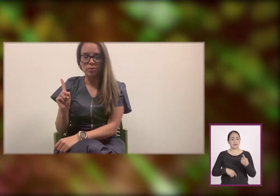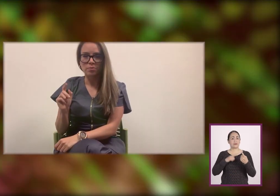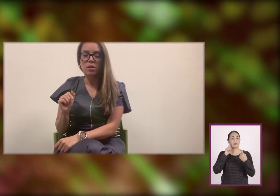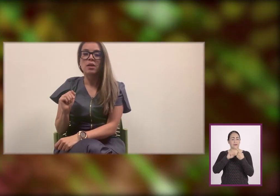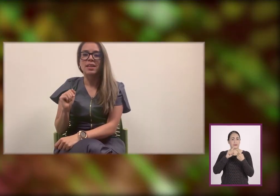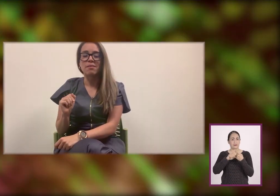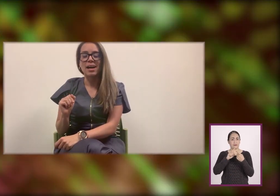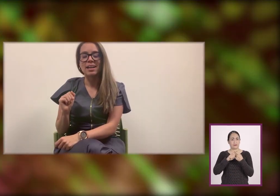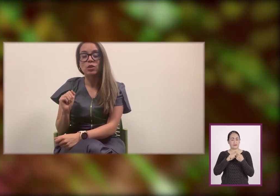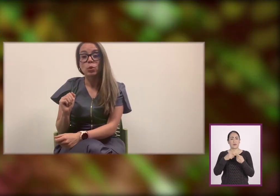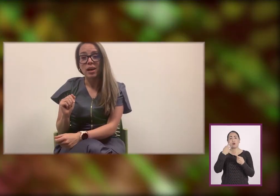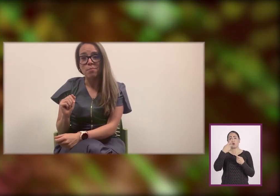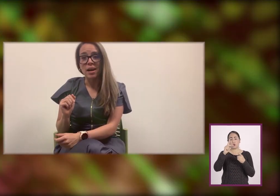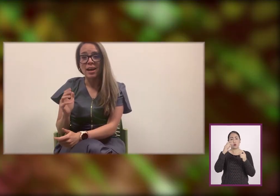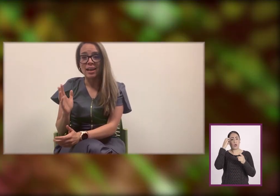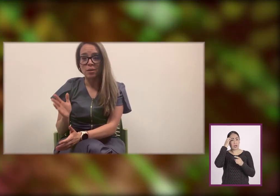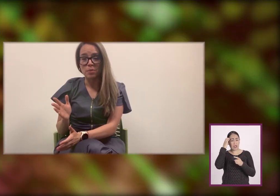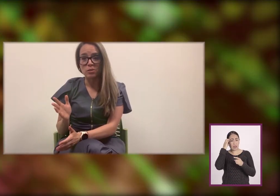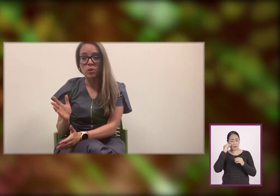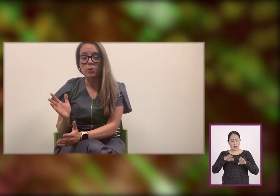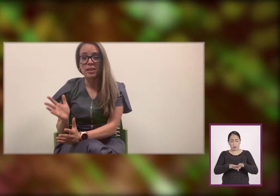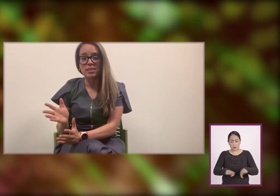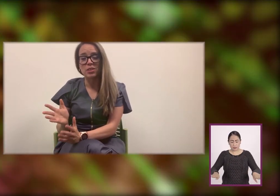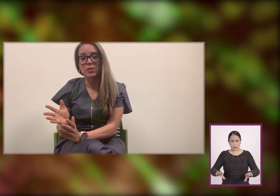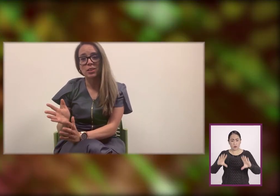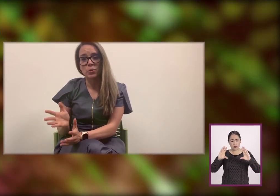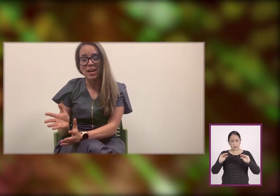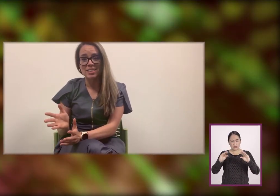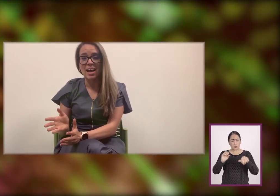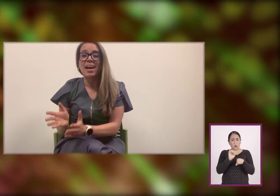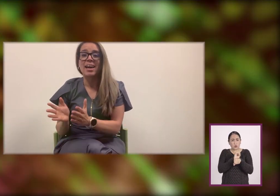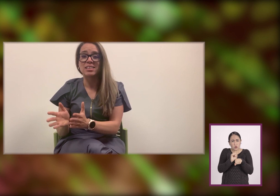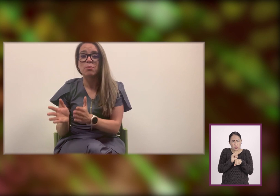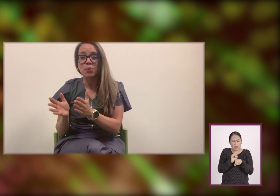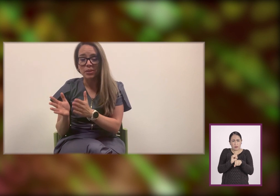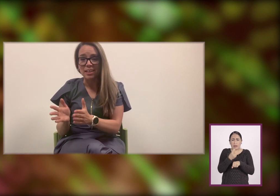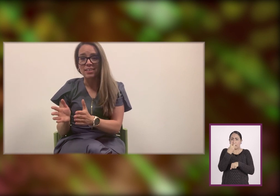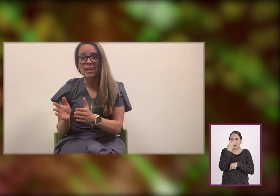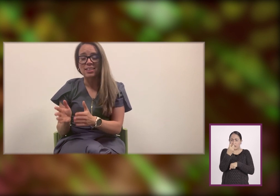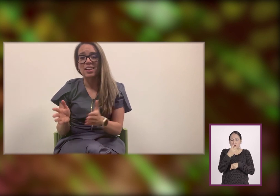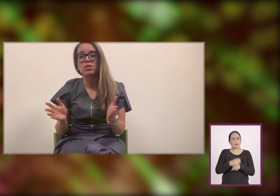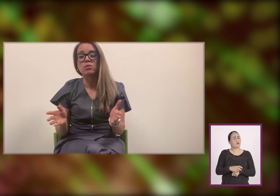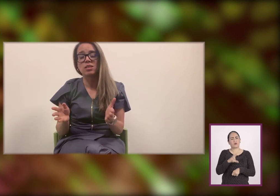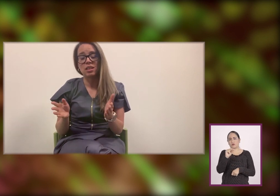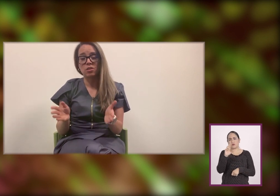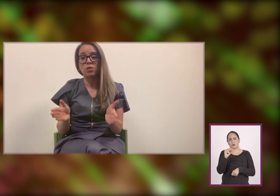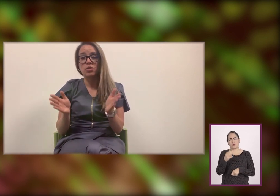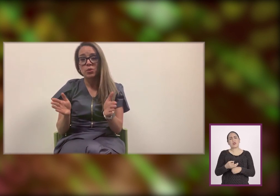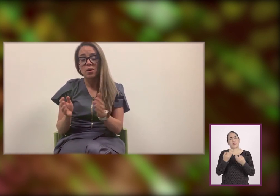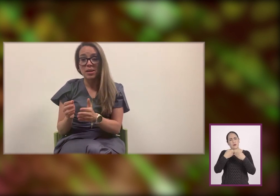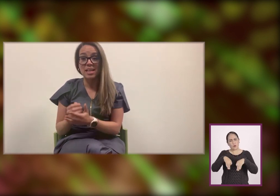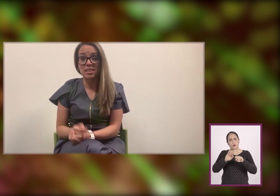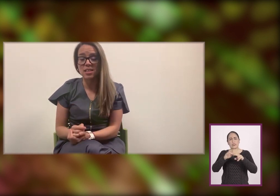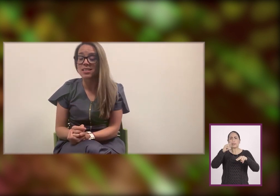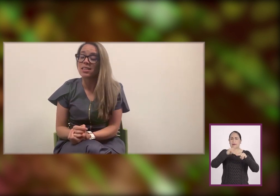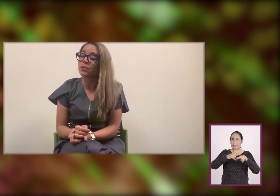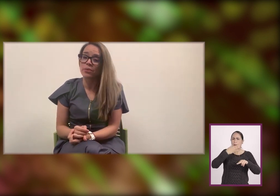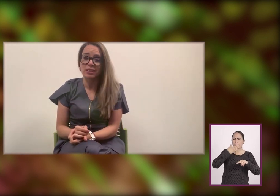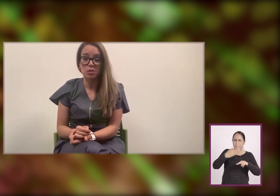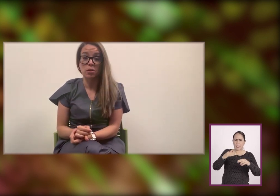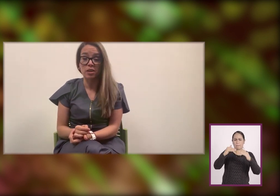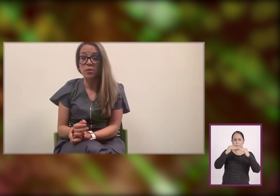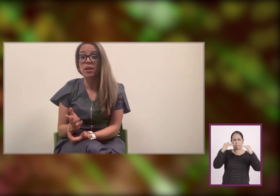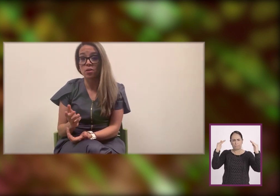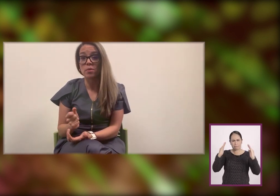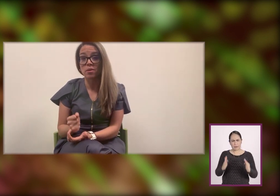1 trabajar en tu cama en el piso o en el sillón de tu casa es importante que tengas un escritorio y una buena silla si